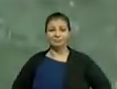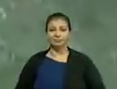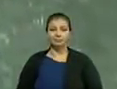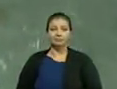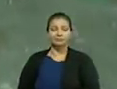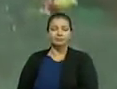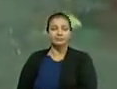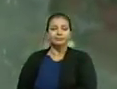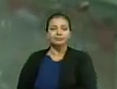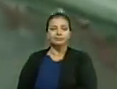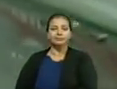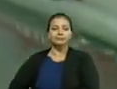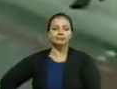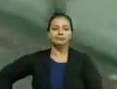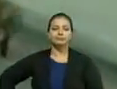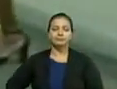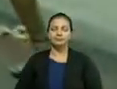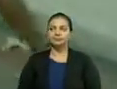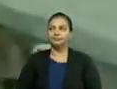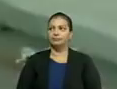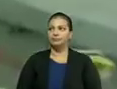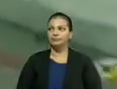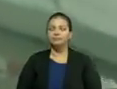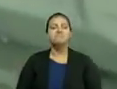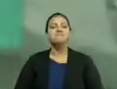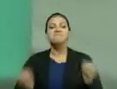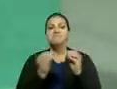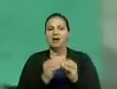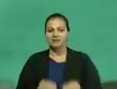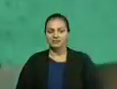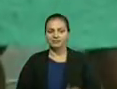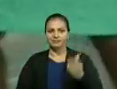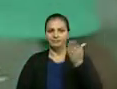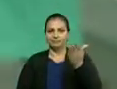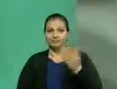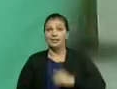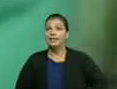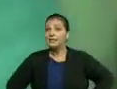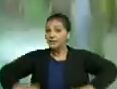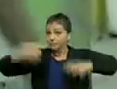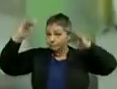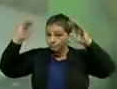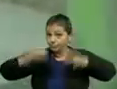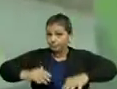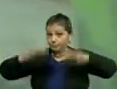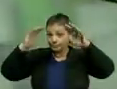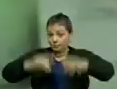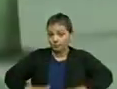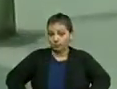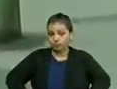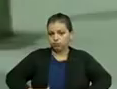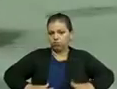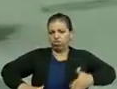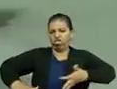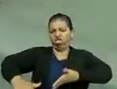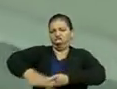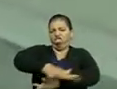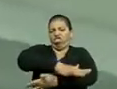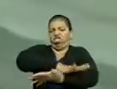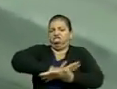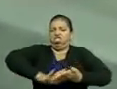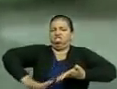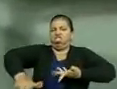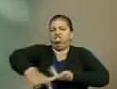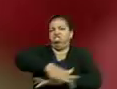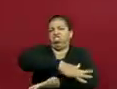Acá hay otra también que viene acá, es decir, está por parte y cuando llueve esto se hace un pandemonio. Viene el agua